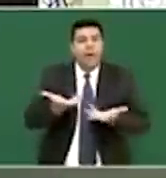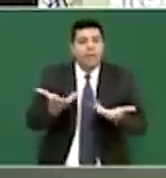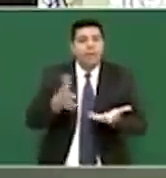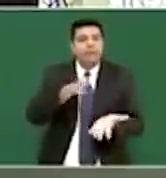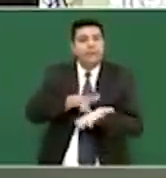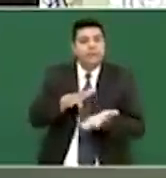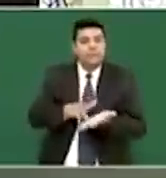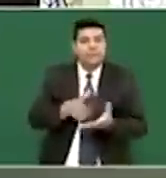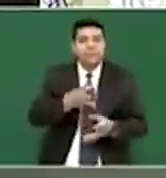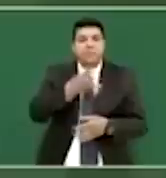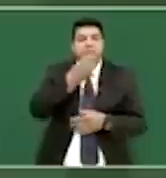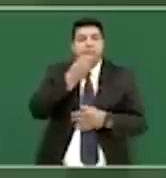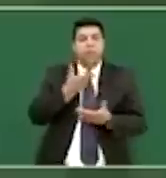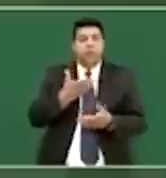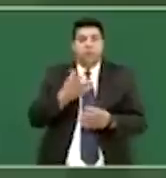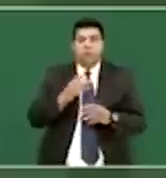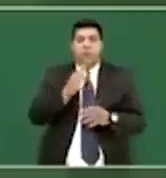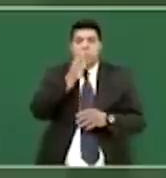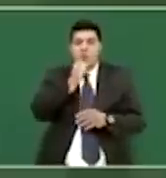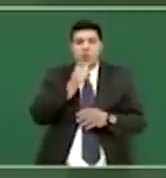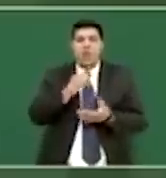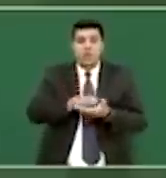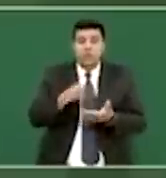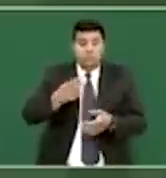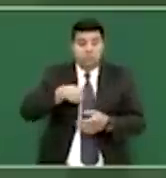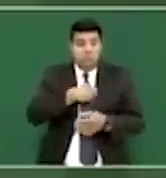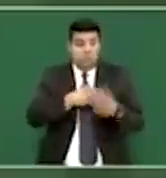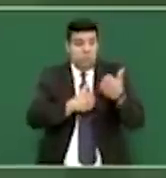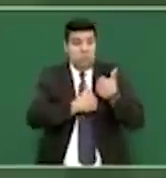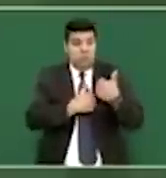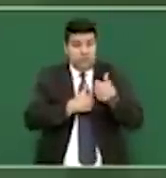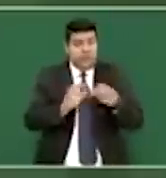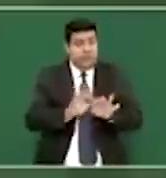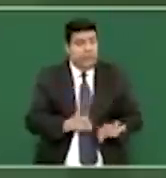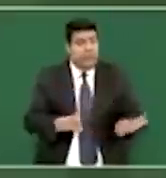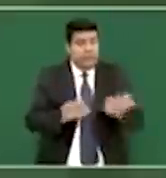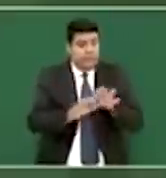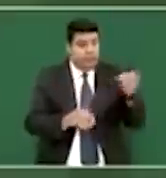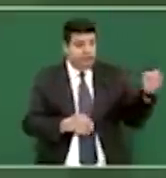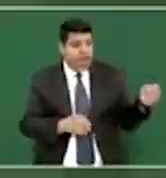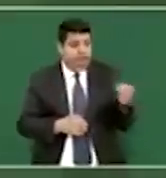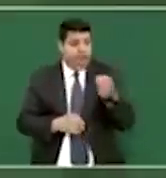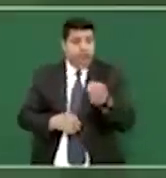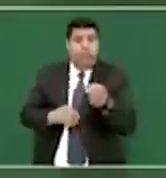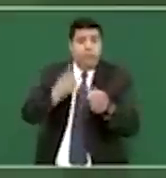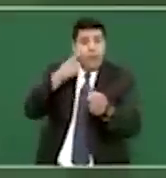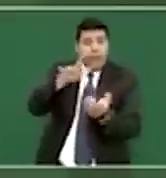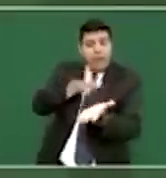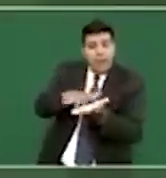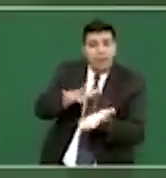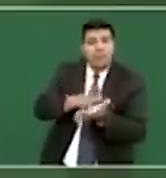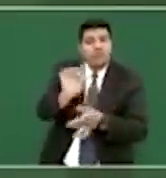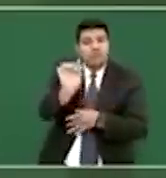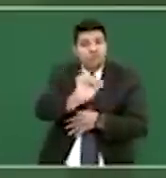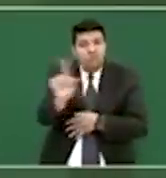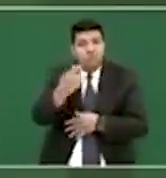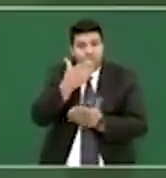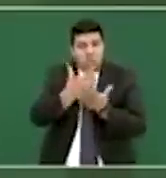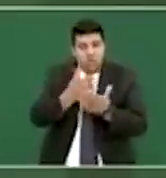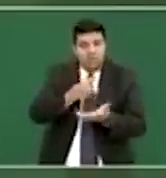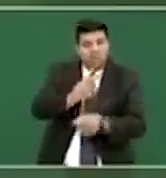utilizar, repito, una institución tan importante como el Ejército, con su profesionalismo,